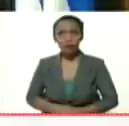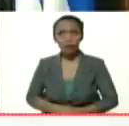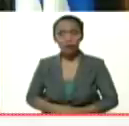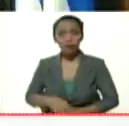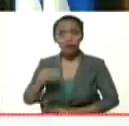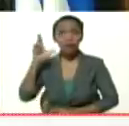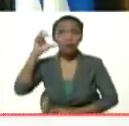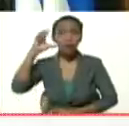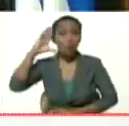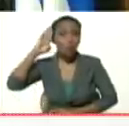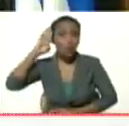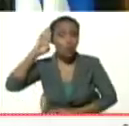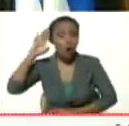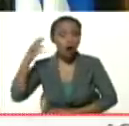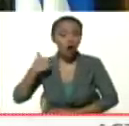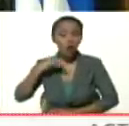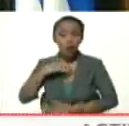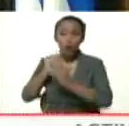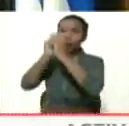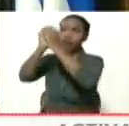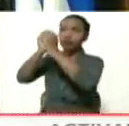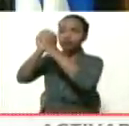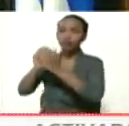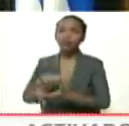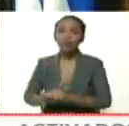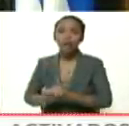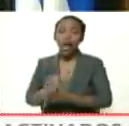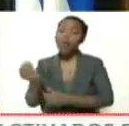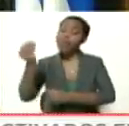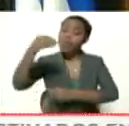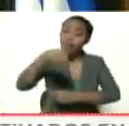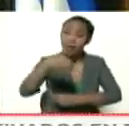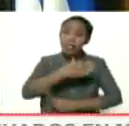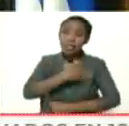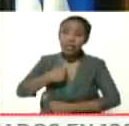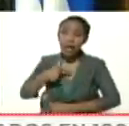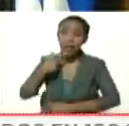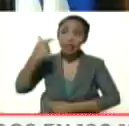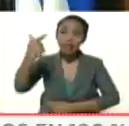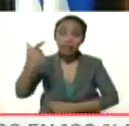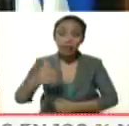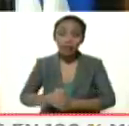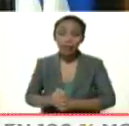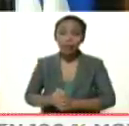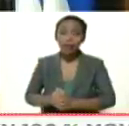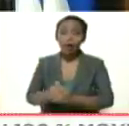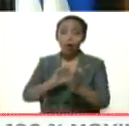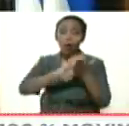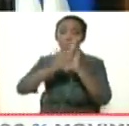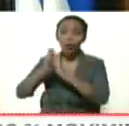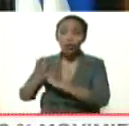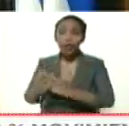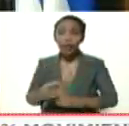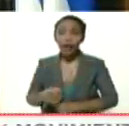escuchará nuestras plegarias. Además, quisiera decir que la comunidad judía